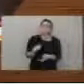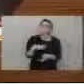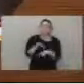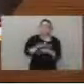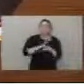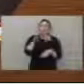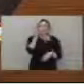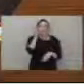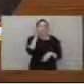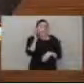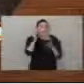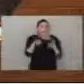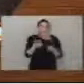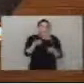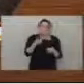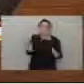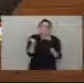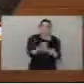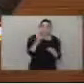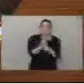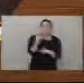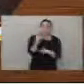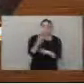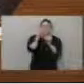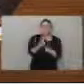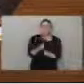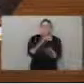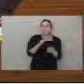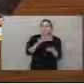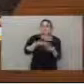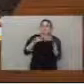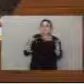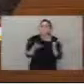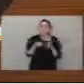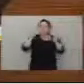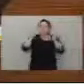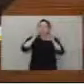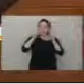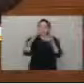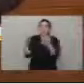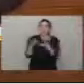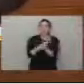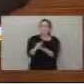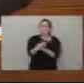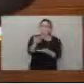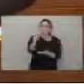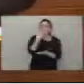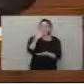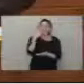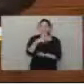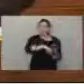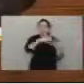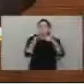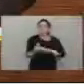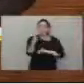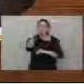iniciado una tarea necesaria, como es dotar al sistema educativo asturiano de un nuevo mapa escolar adaptado a las necesidades